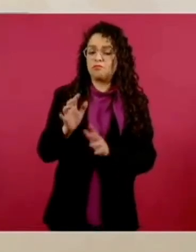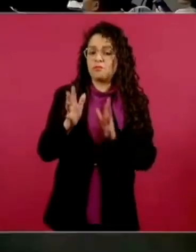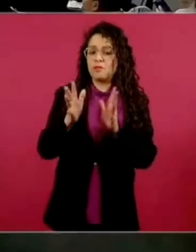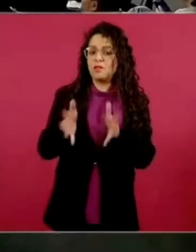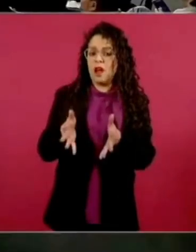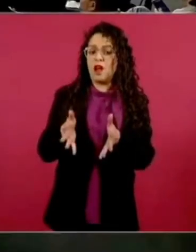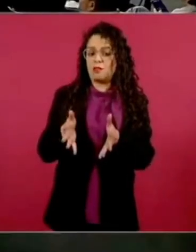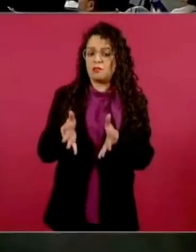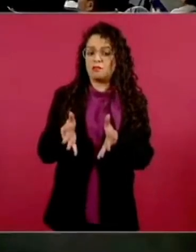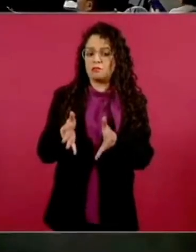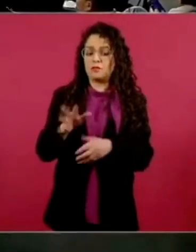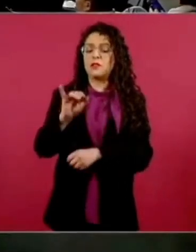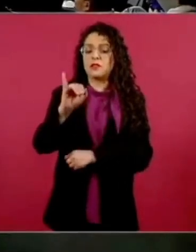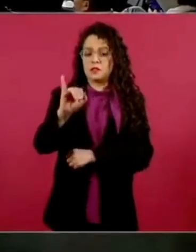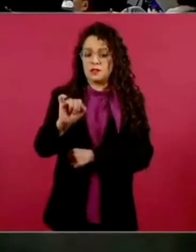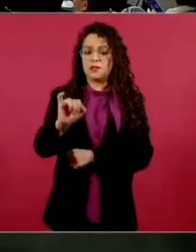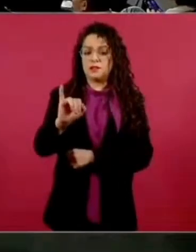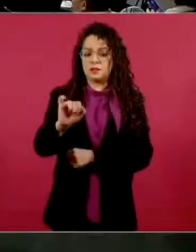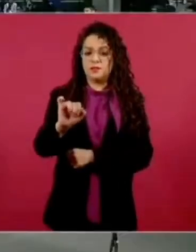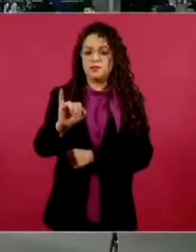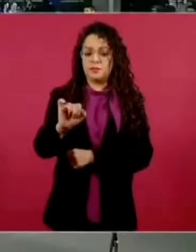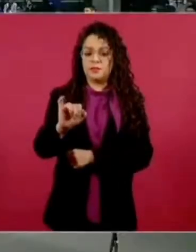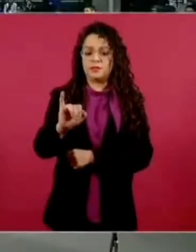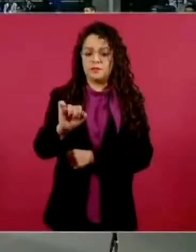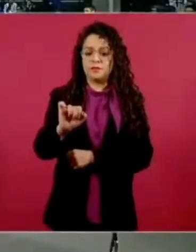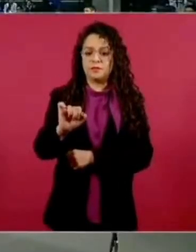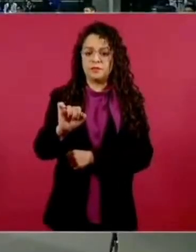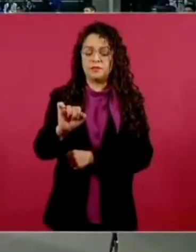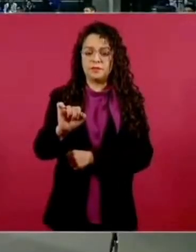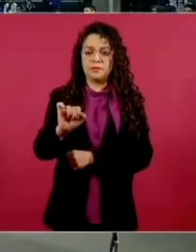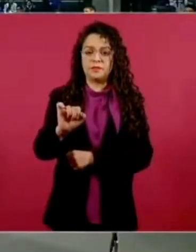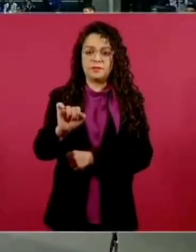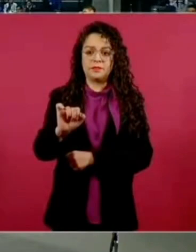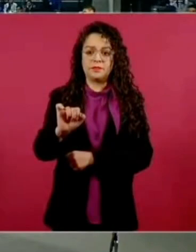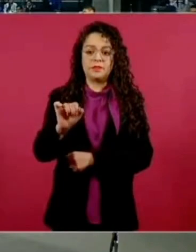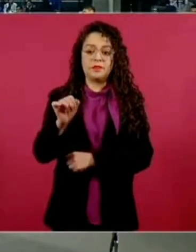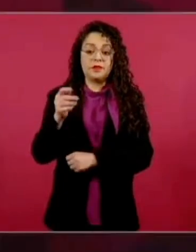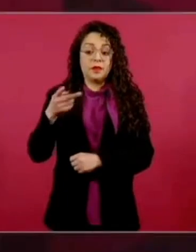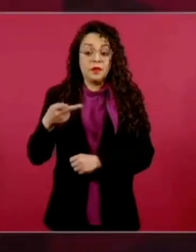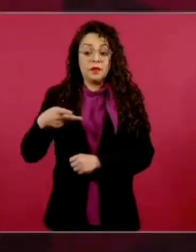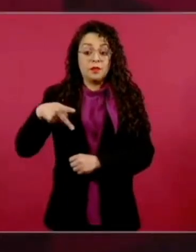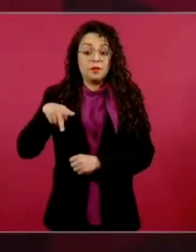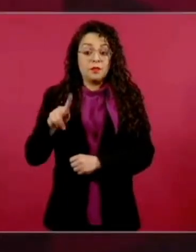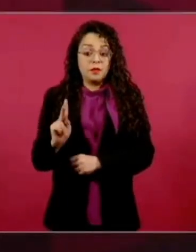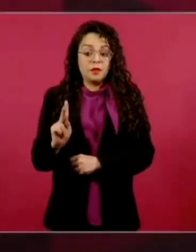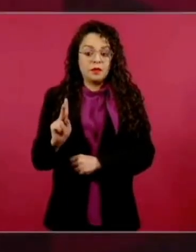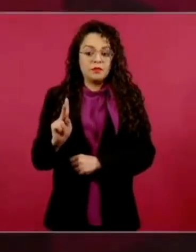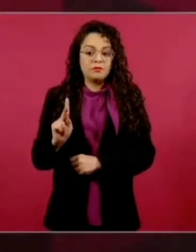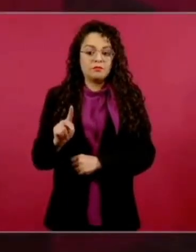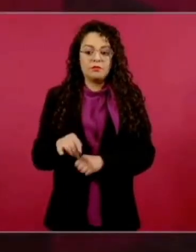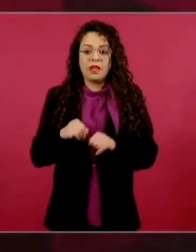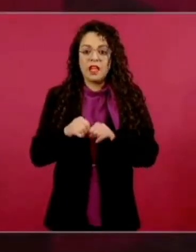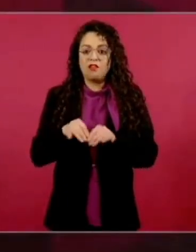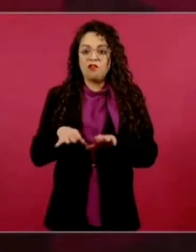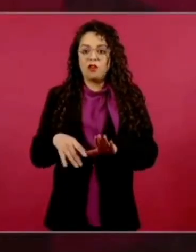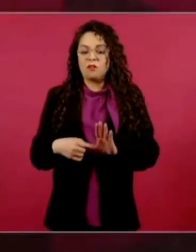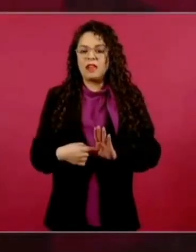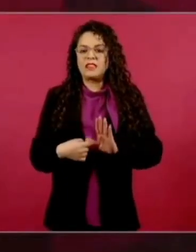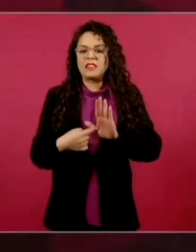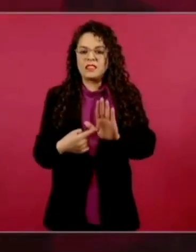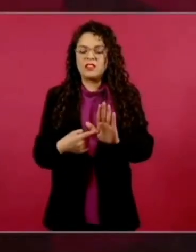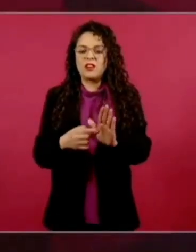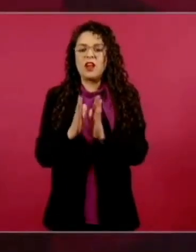sí, sí, pero pues es a los jóvenes, porque